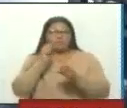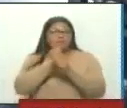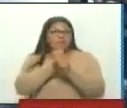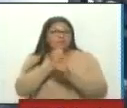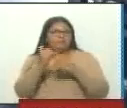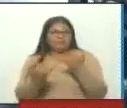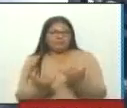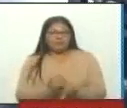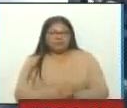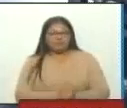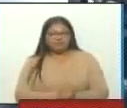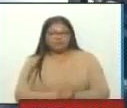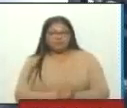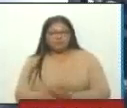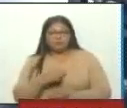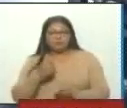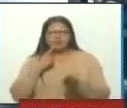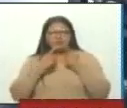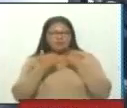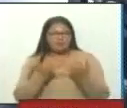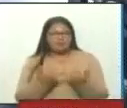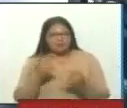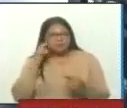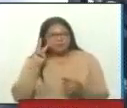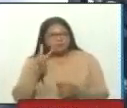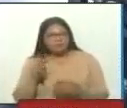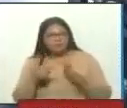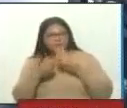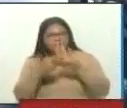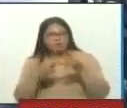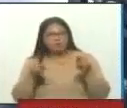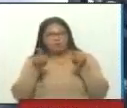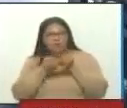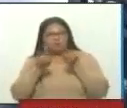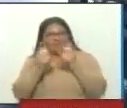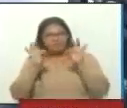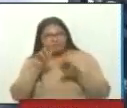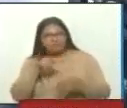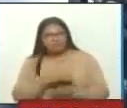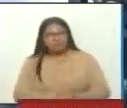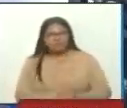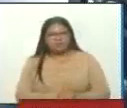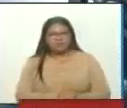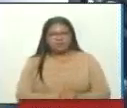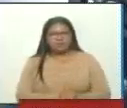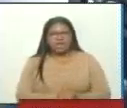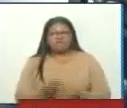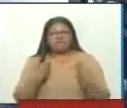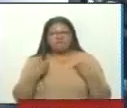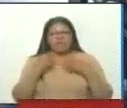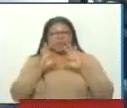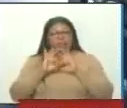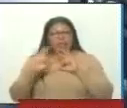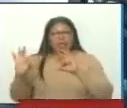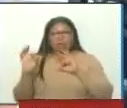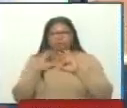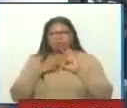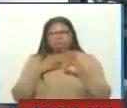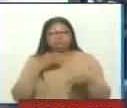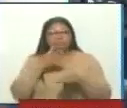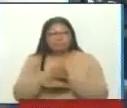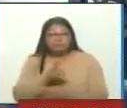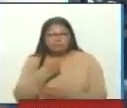como una de las periodistas también que se destacaba, era Lil Rodríguez, que no pudo llegar porque ella vivía en Guarenas y no pudo llegar, entonces